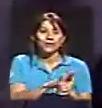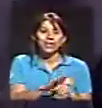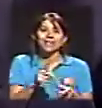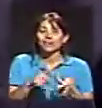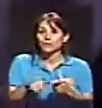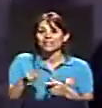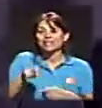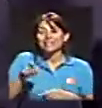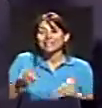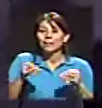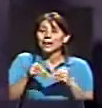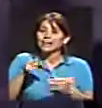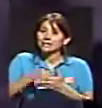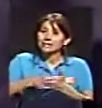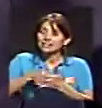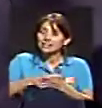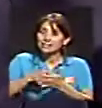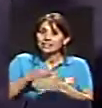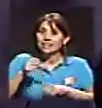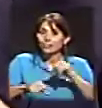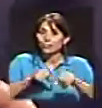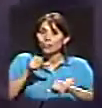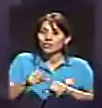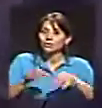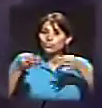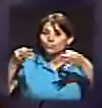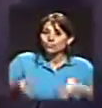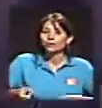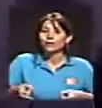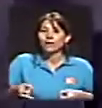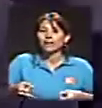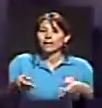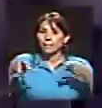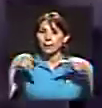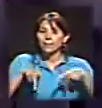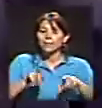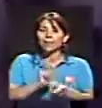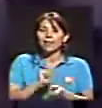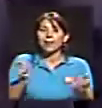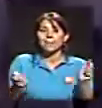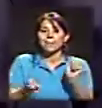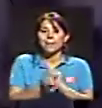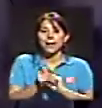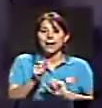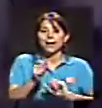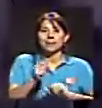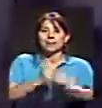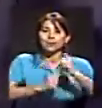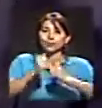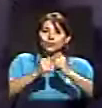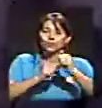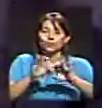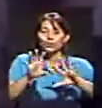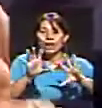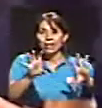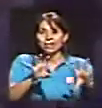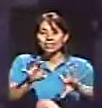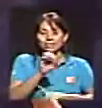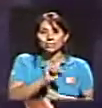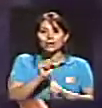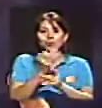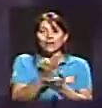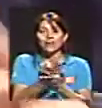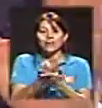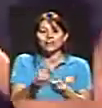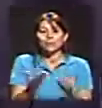mucho más sólido, firme, que permita cambiar la estructura de las finanzas públicas. Hay un esfuerzo